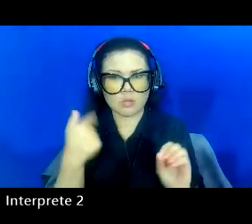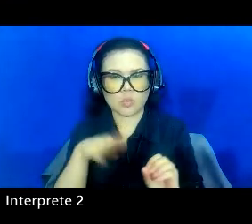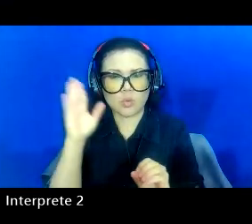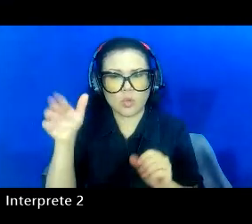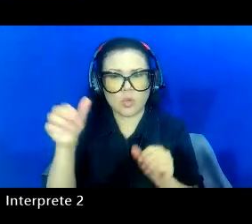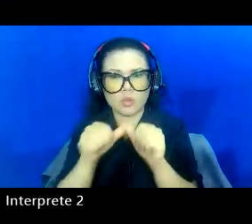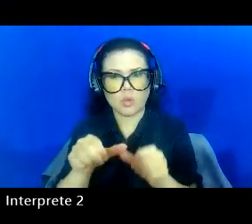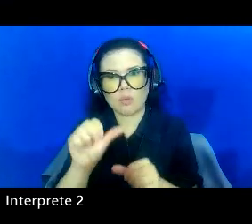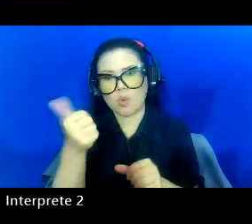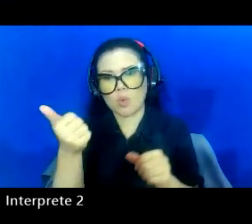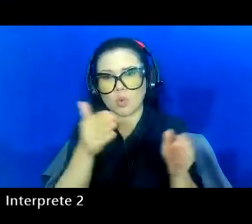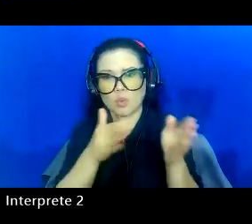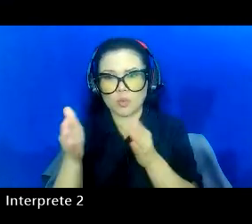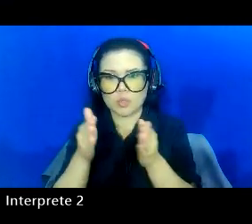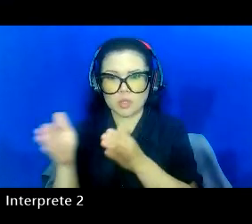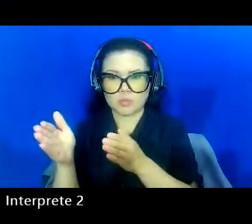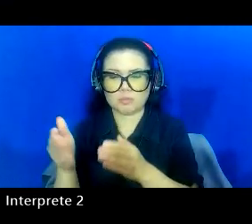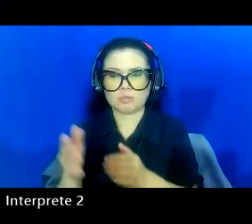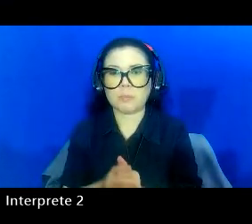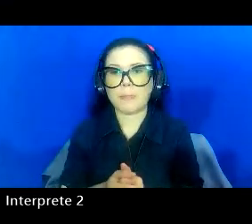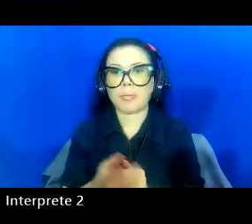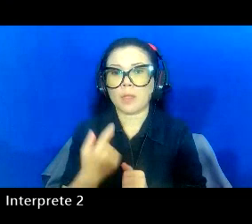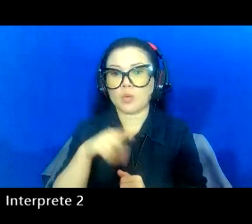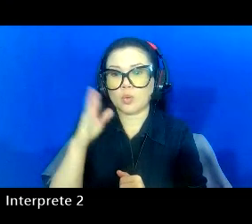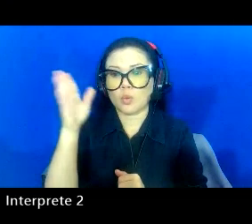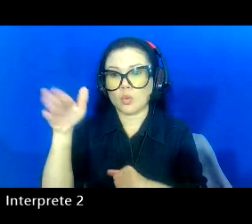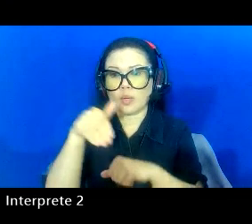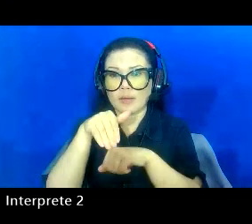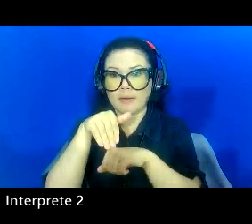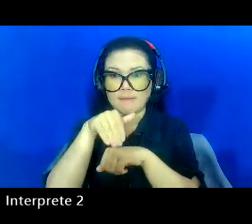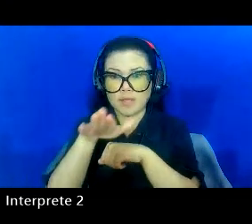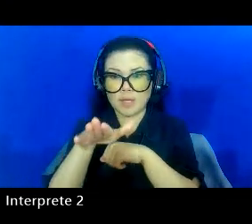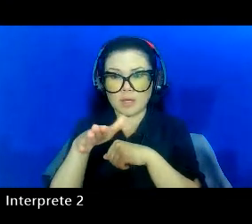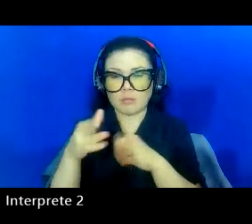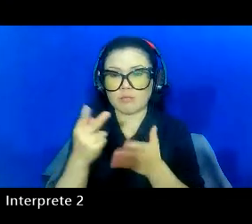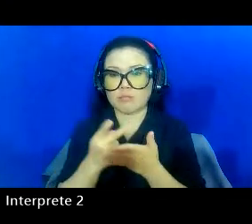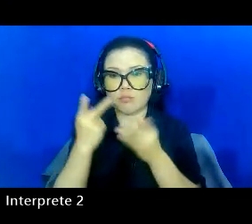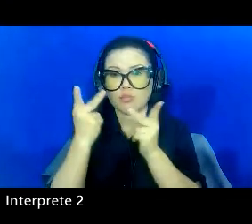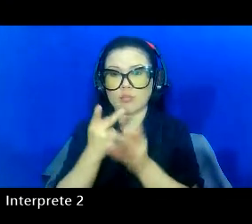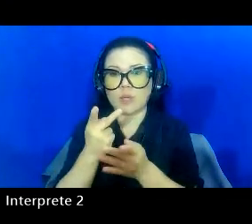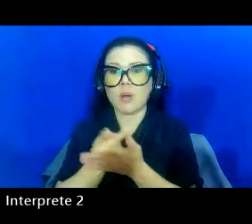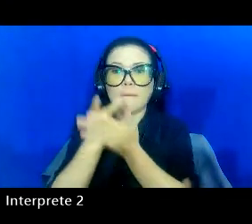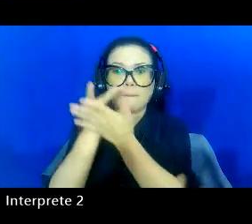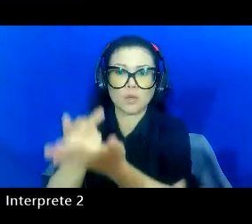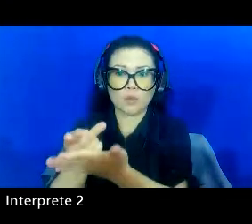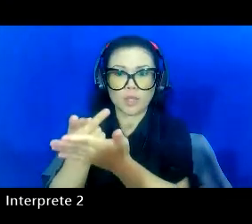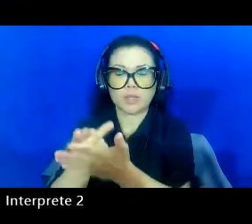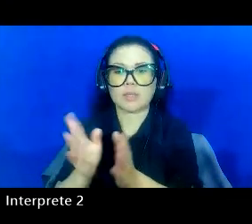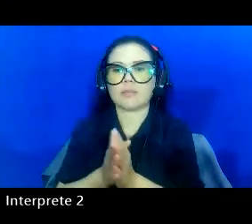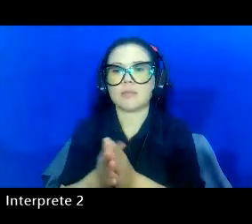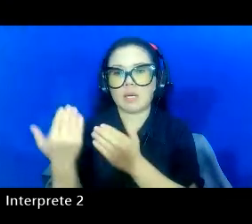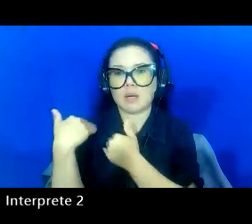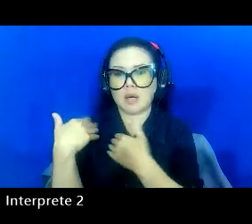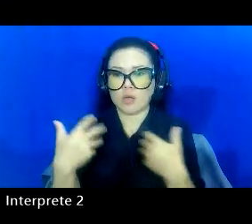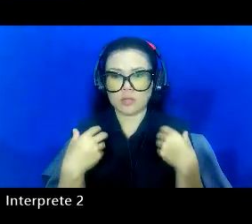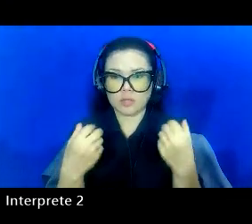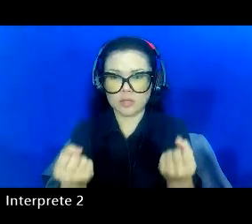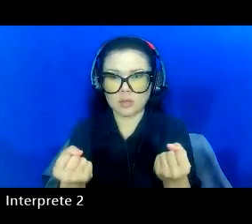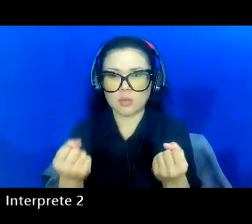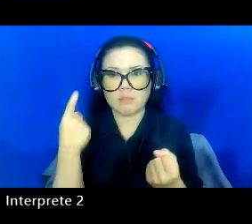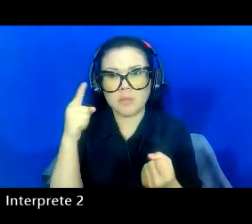proceso. Se enviará entonces esas propuestas recomendadas al secretario de Salud, ya completas, con identificadores y todo, para que entonces pueda ser analizada por el